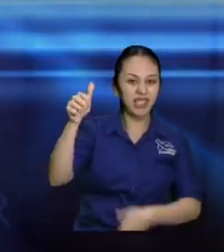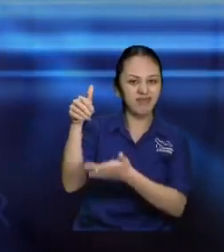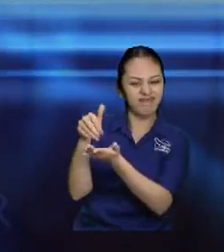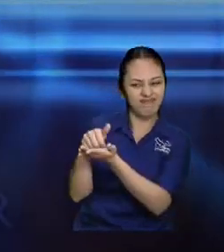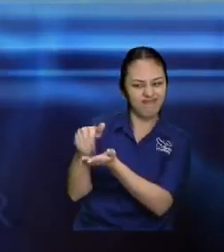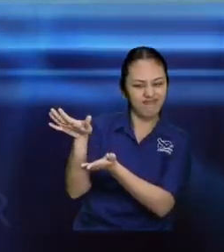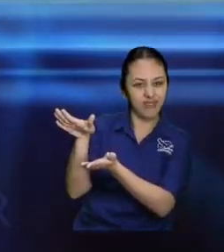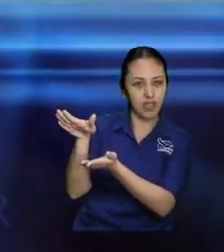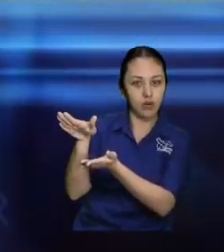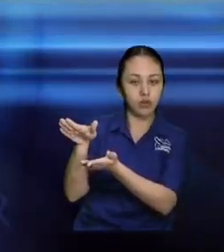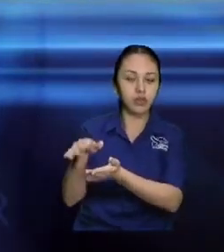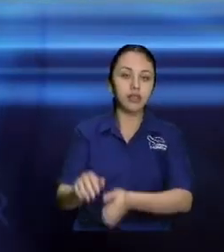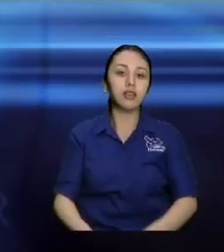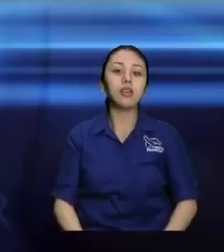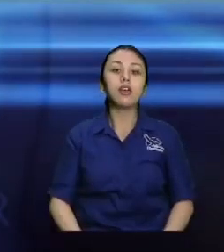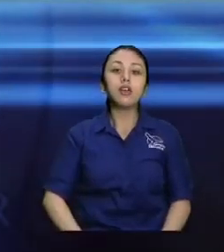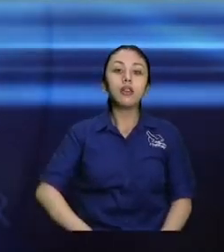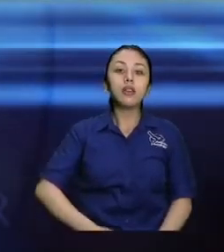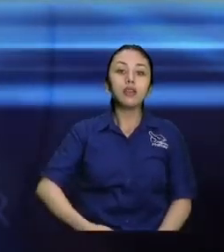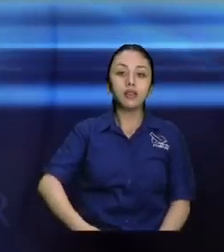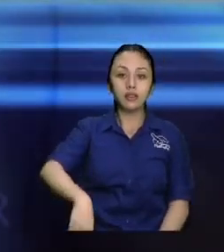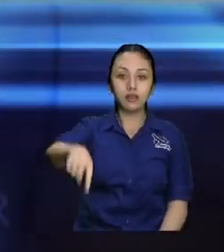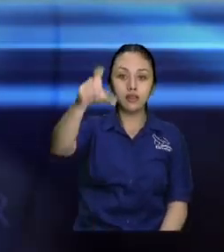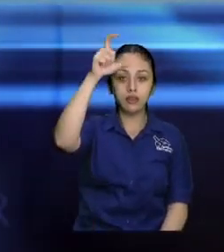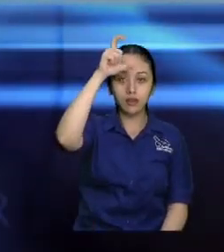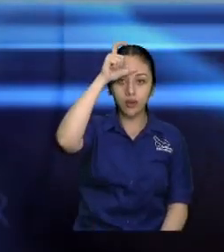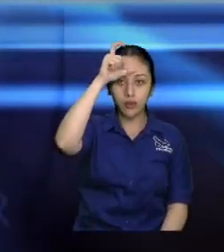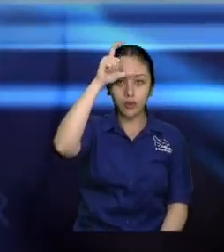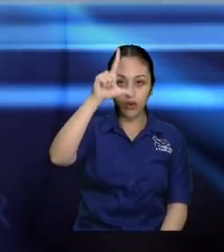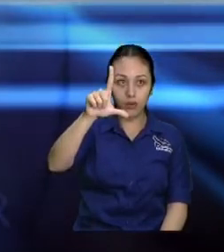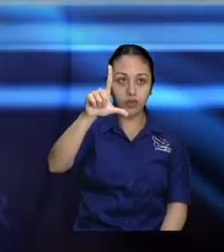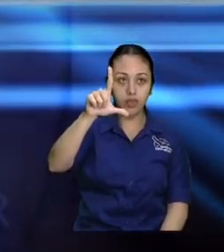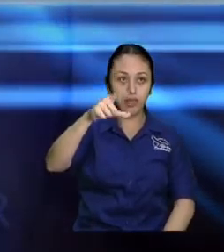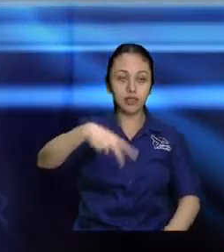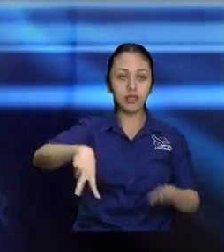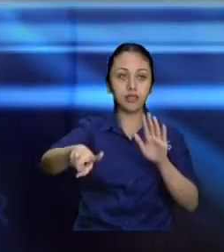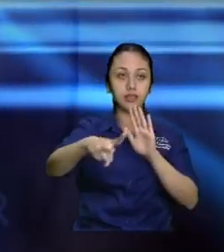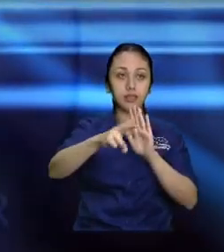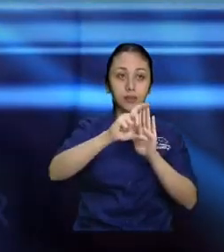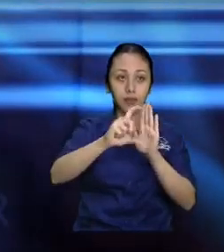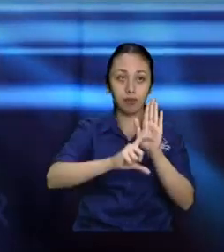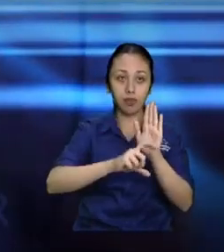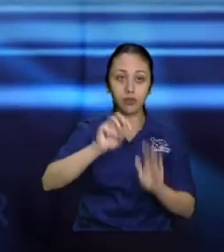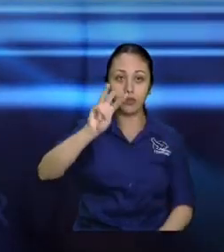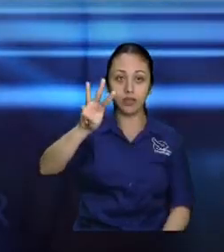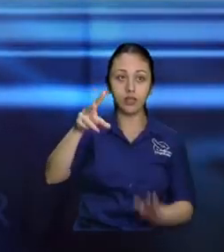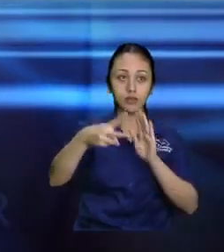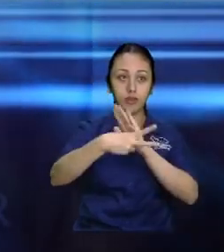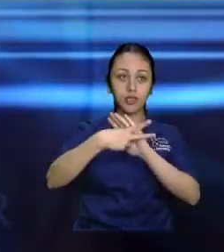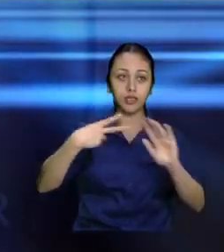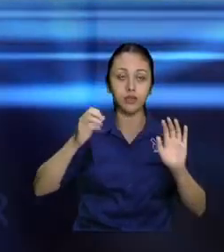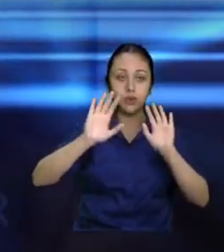allanando lo áspero. Colosenses 3:19. Maridos,